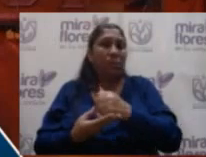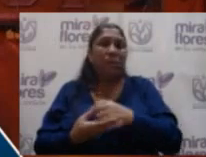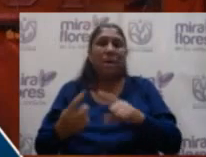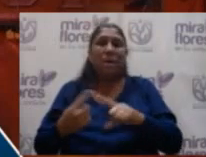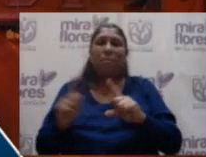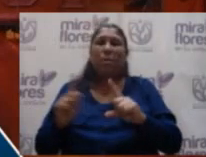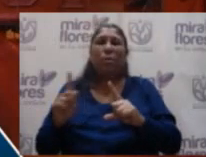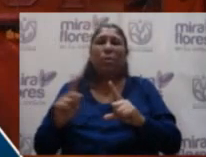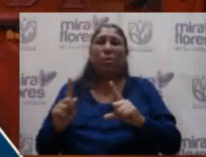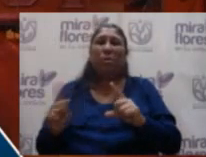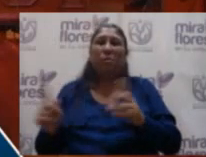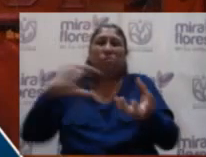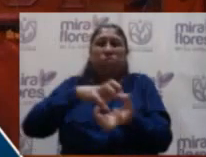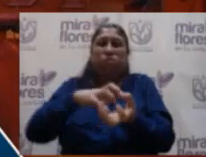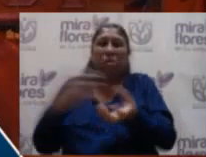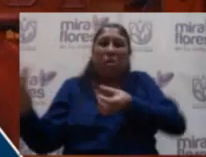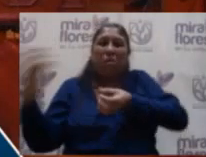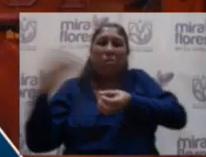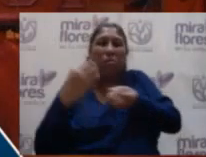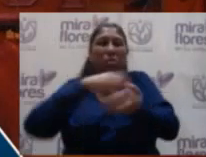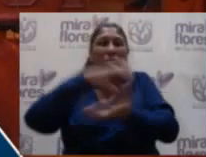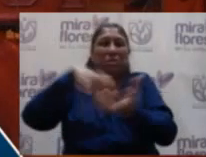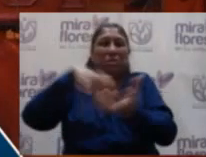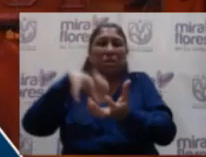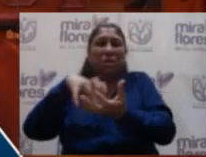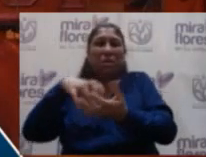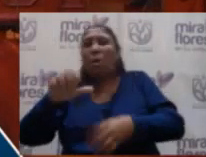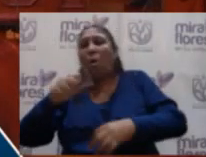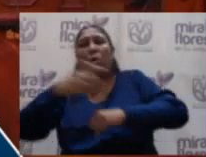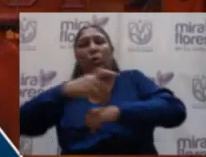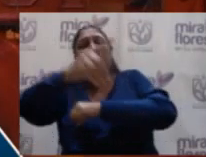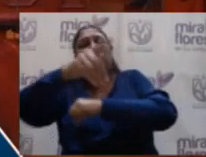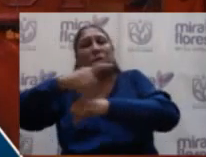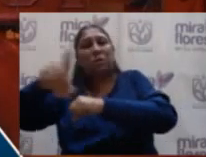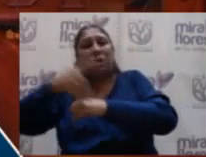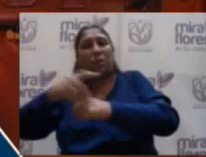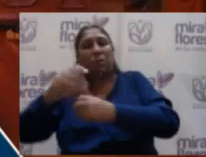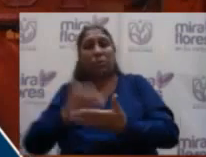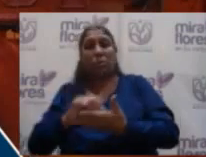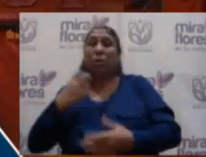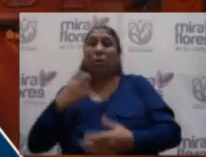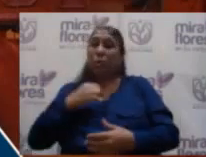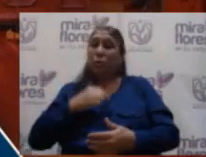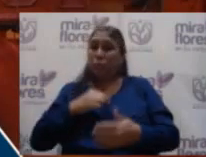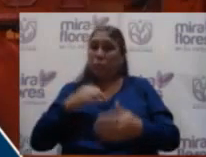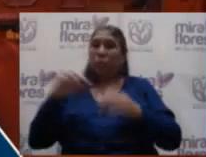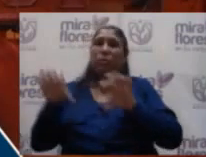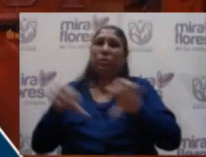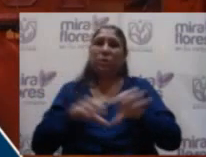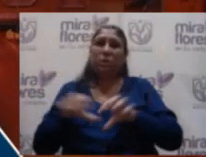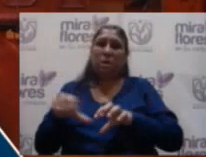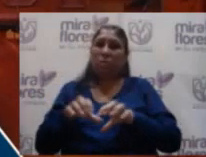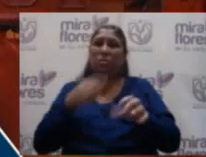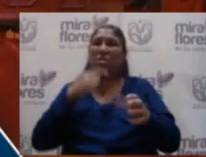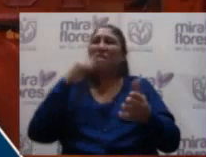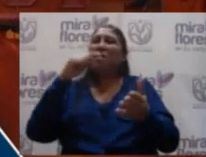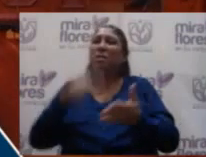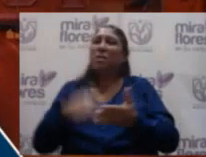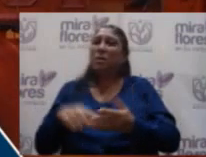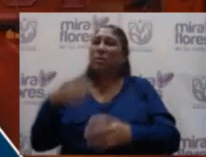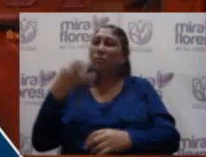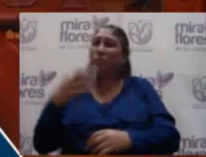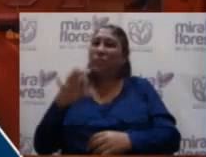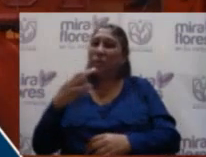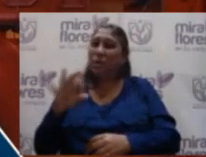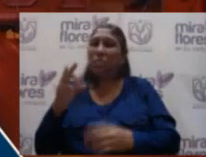Pero no mezclemos lo que se han hecho en otros distritos con lo que hemos hecho nosotros. Y lo que hemos hecho nosotros también siempre es una situación o